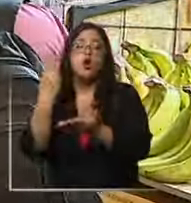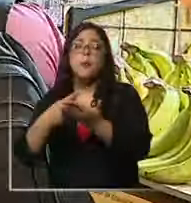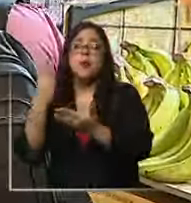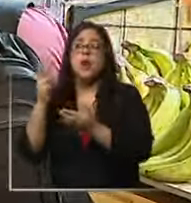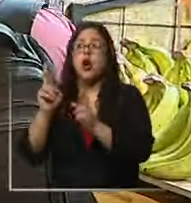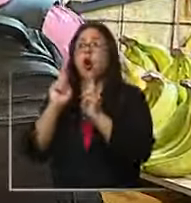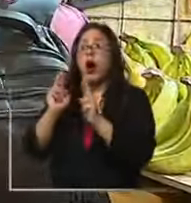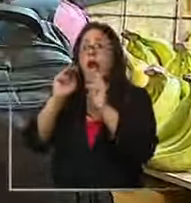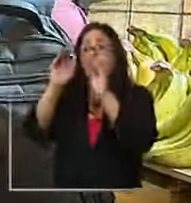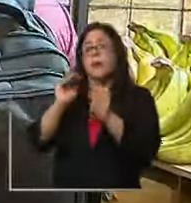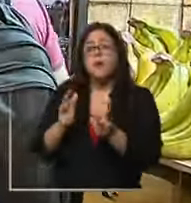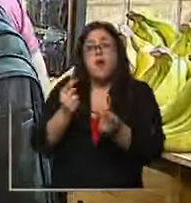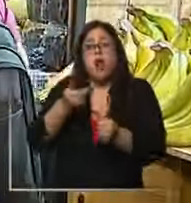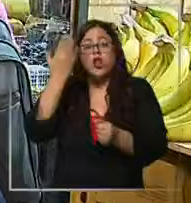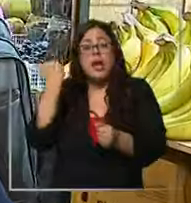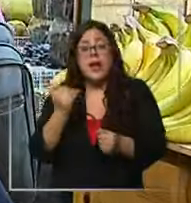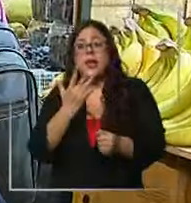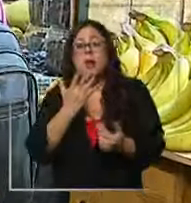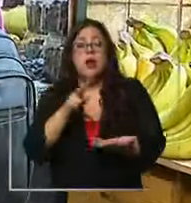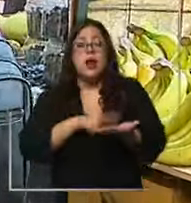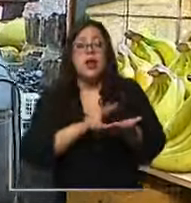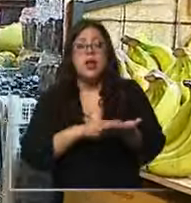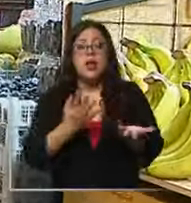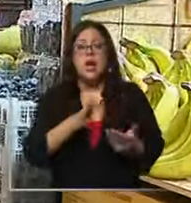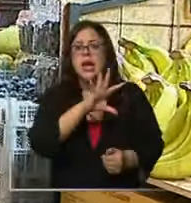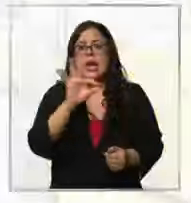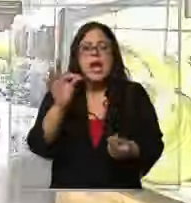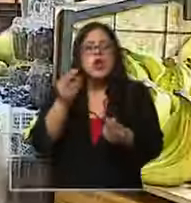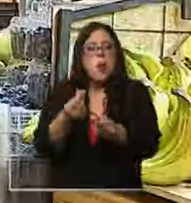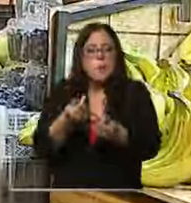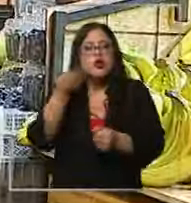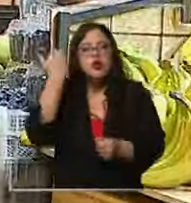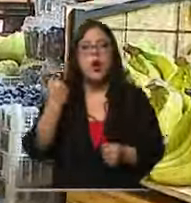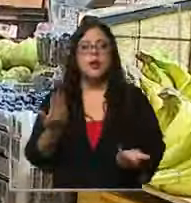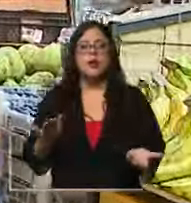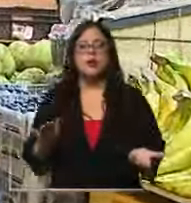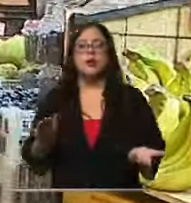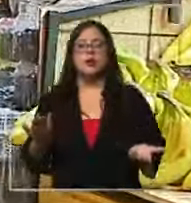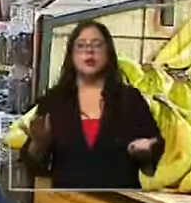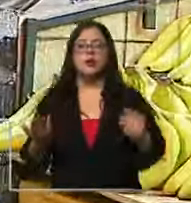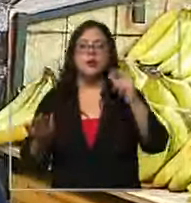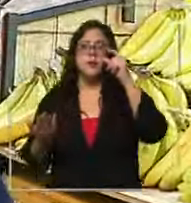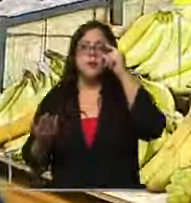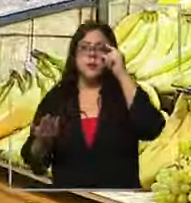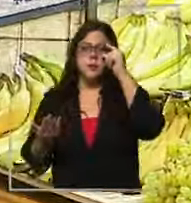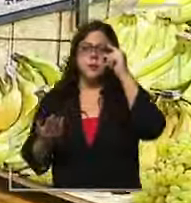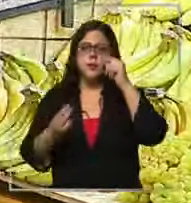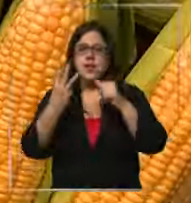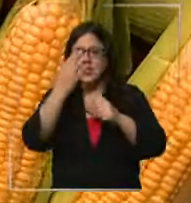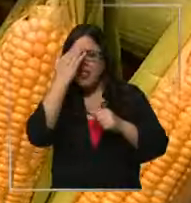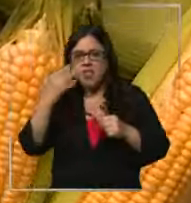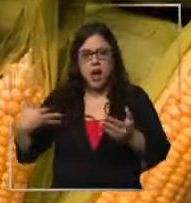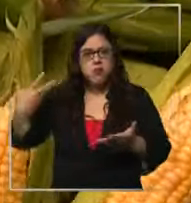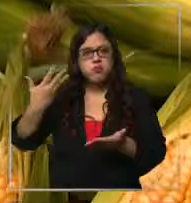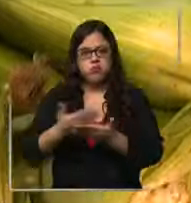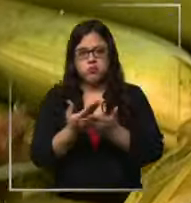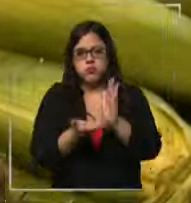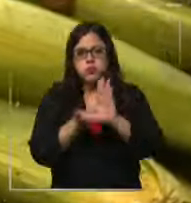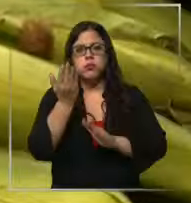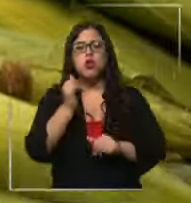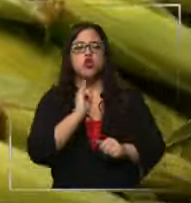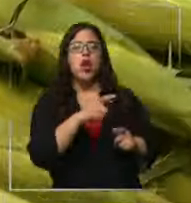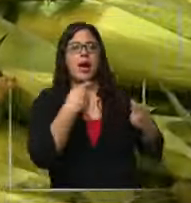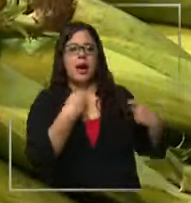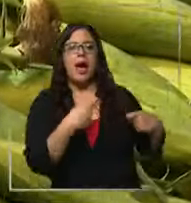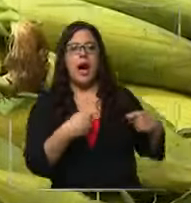nuevo al precio que estaba, porque en la realidad llegó a valer 500 pesos y en menos de 3 días se subió. Sí, sí están un poquito más